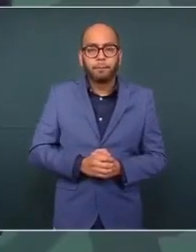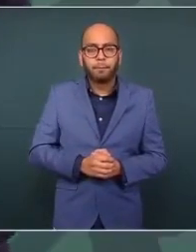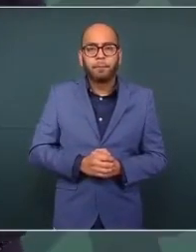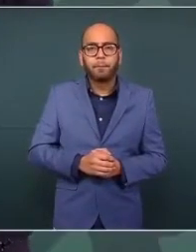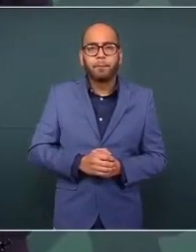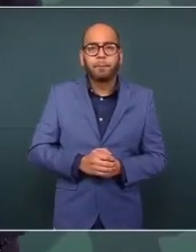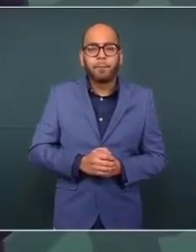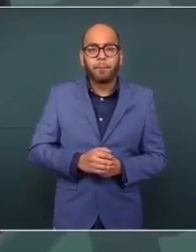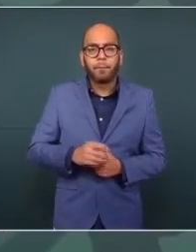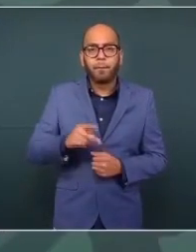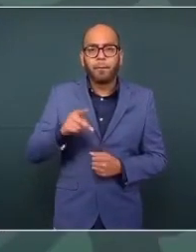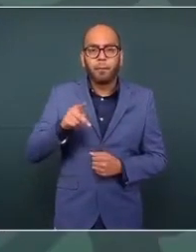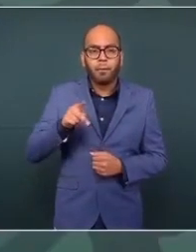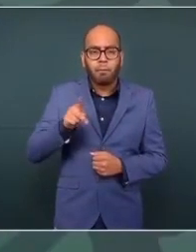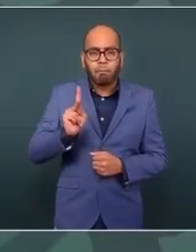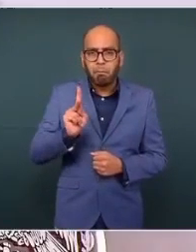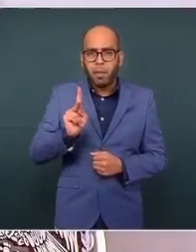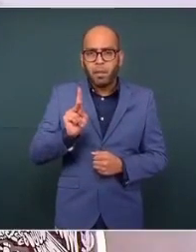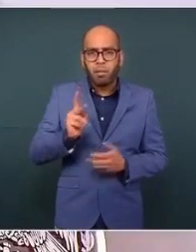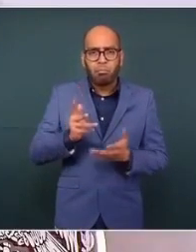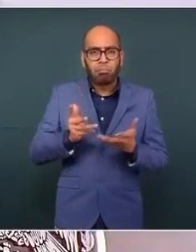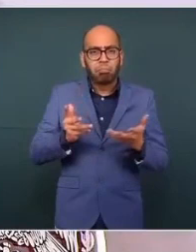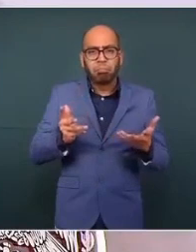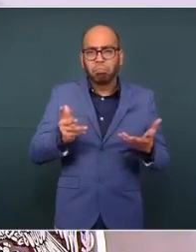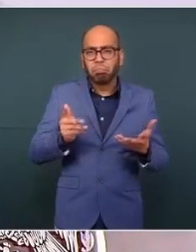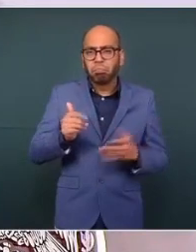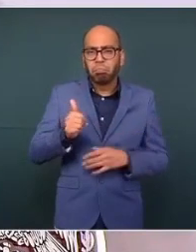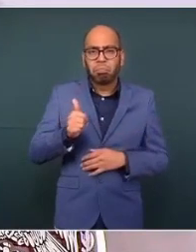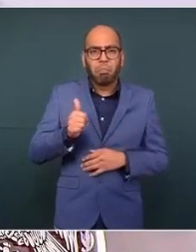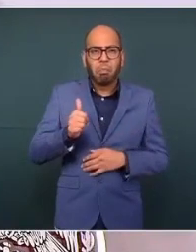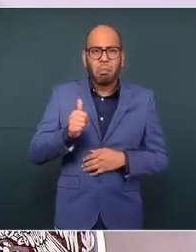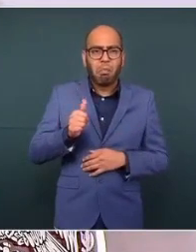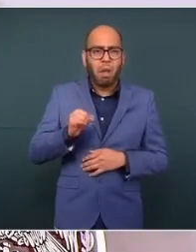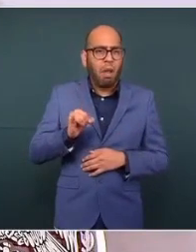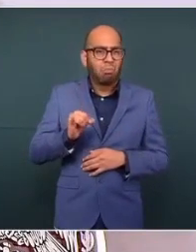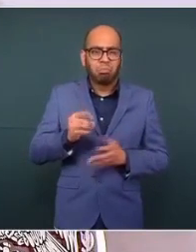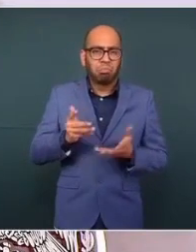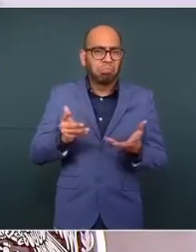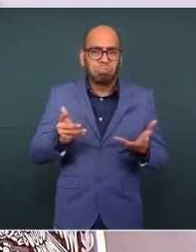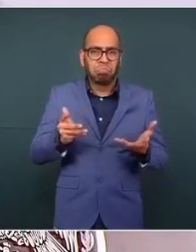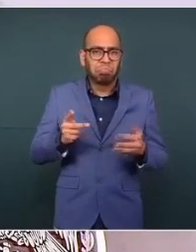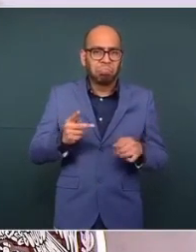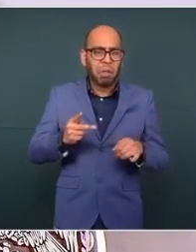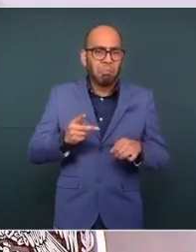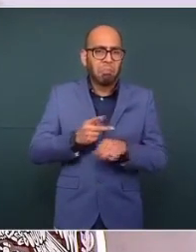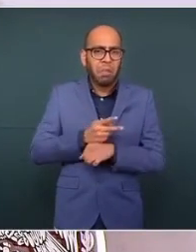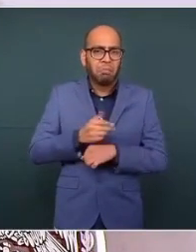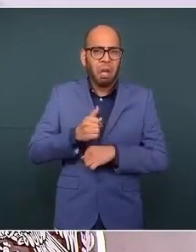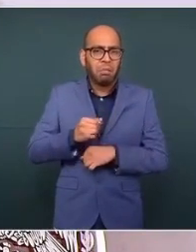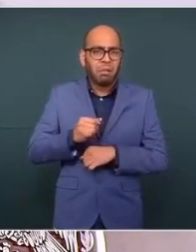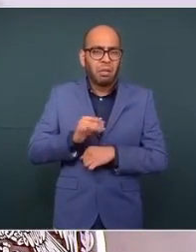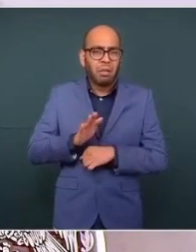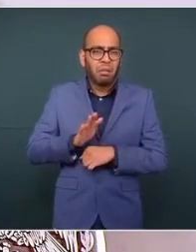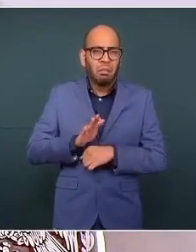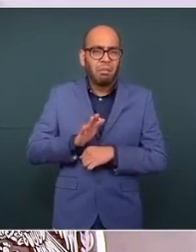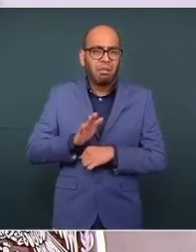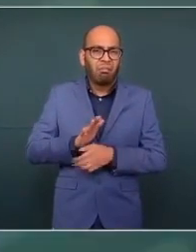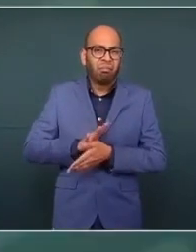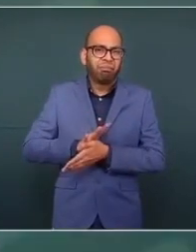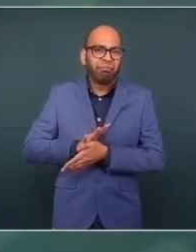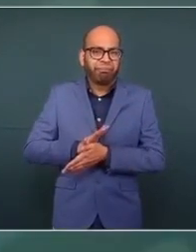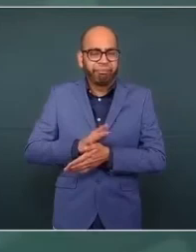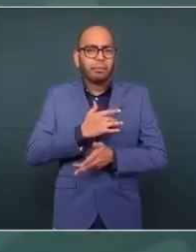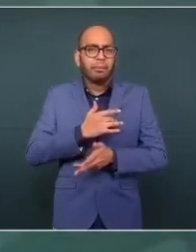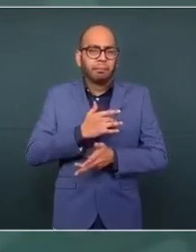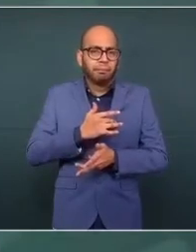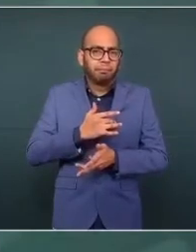son cuotas que se tienen que pagar a veces hasta de humillación